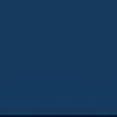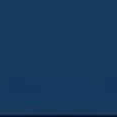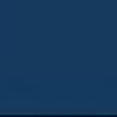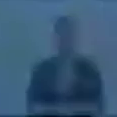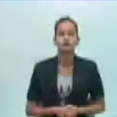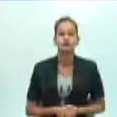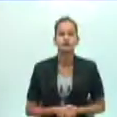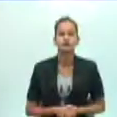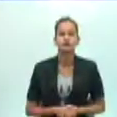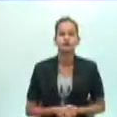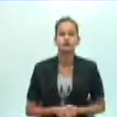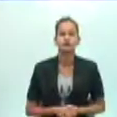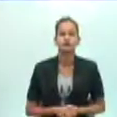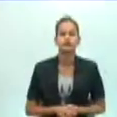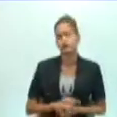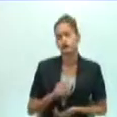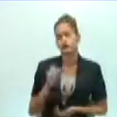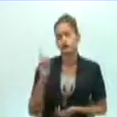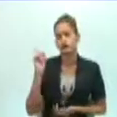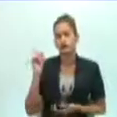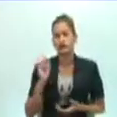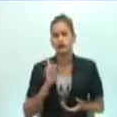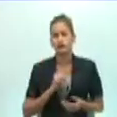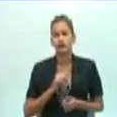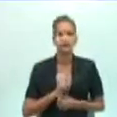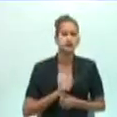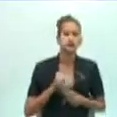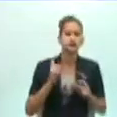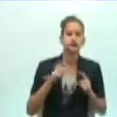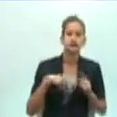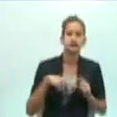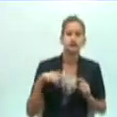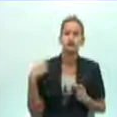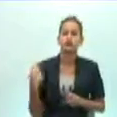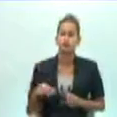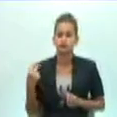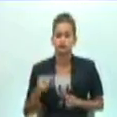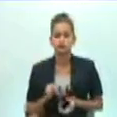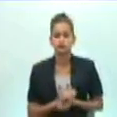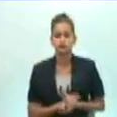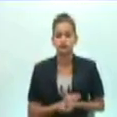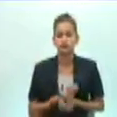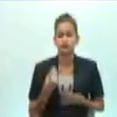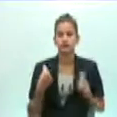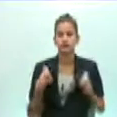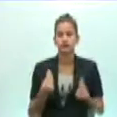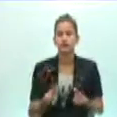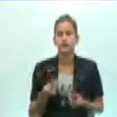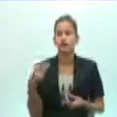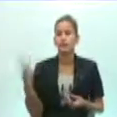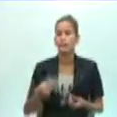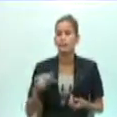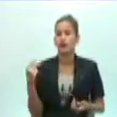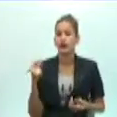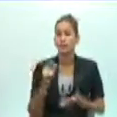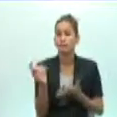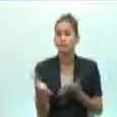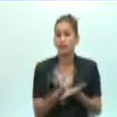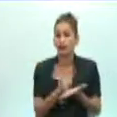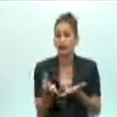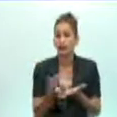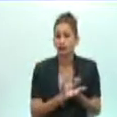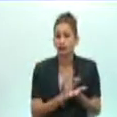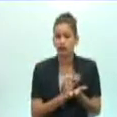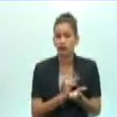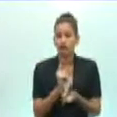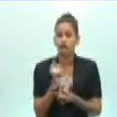Esos contenidos que estamos ejercitando, vamos a sugerirles las páginas de su libro de español donde aparecen, para que